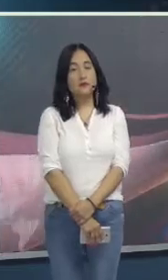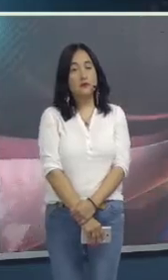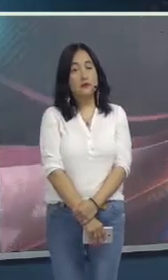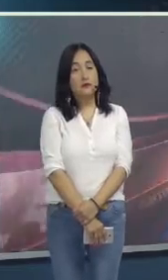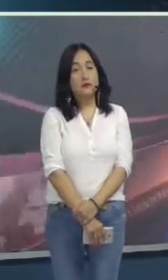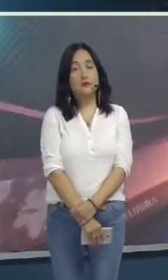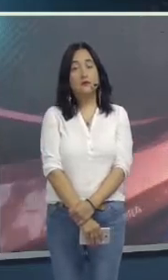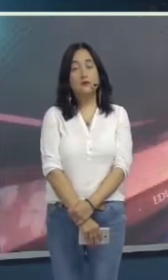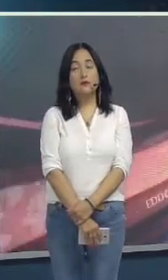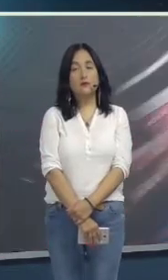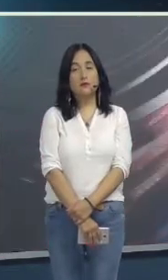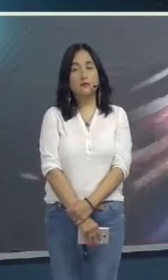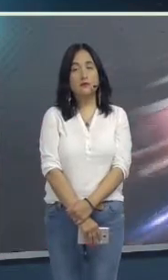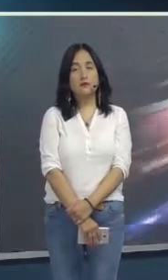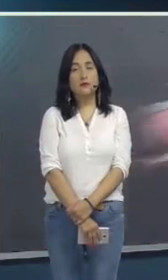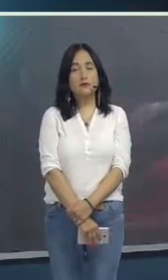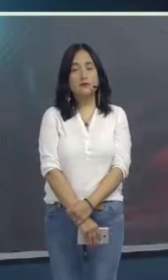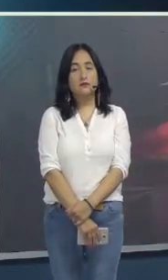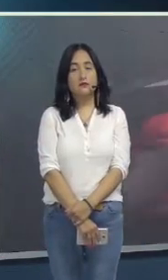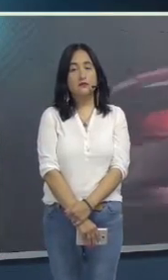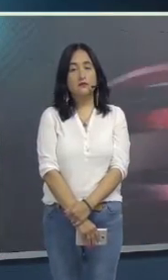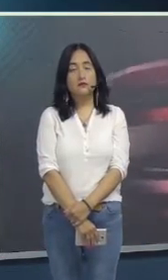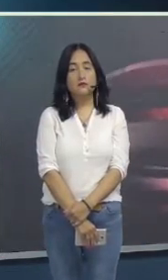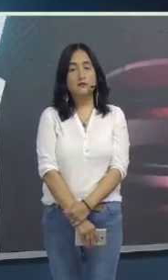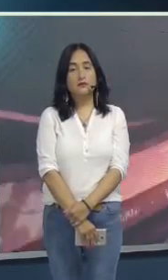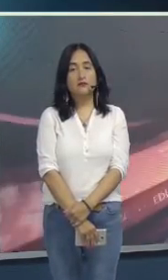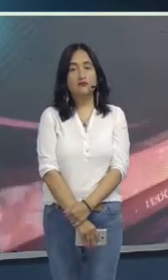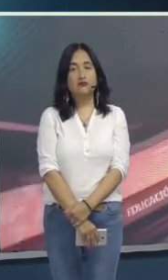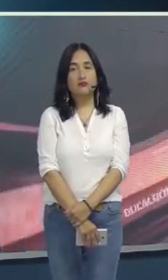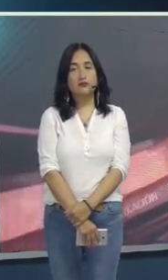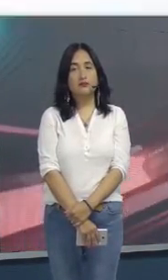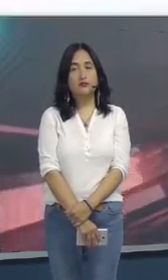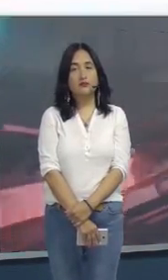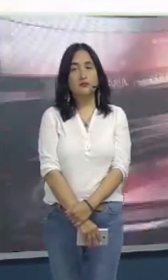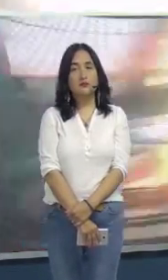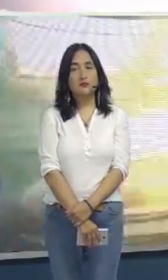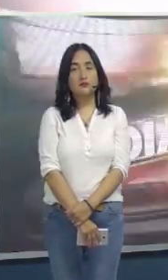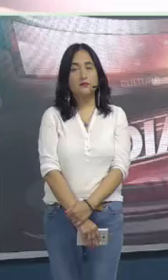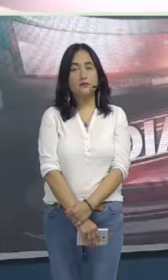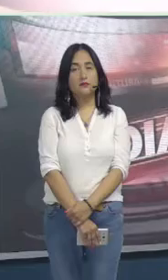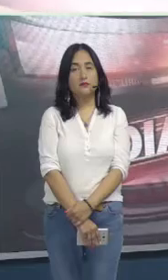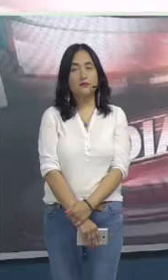comercio, quizás, o sea, hay distintas propuestas, y todo esto ha sido contenido y